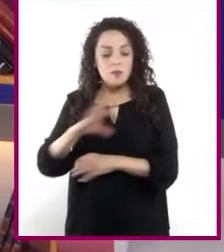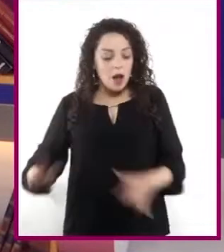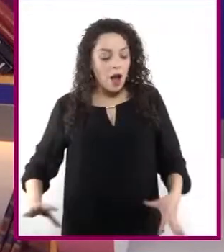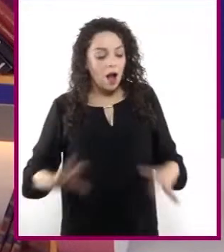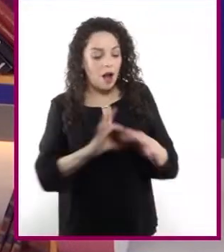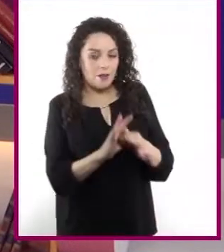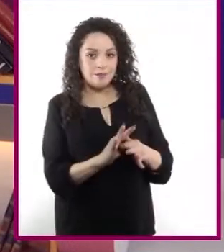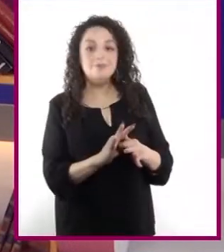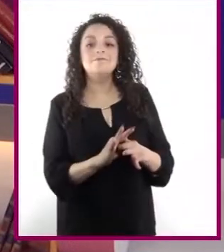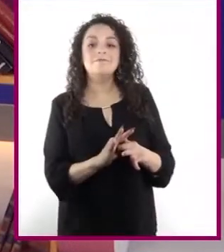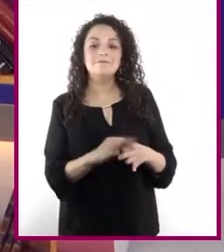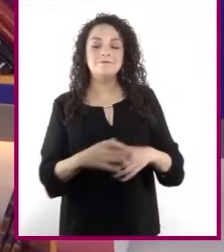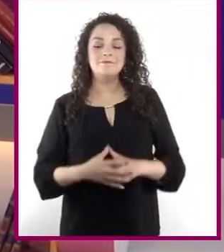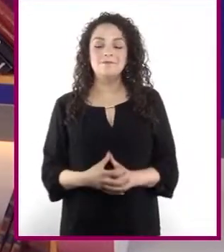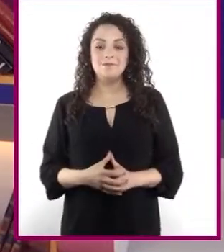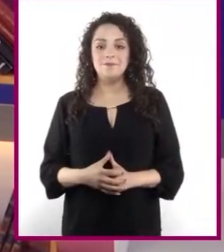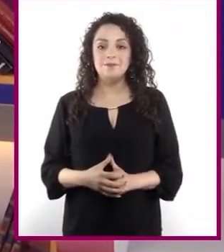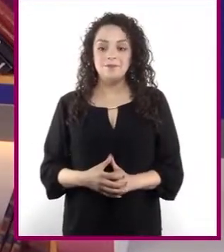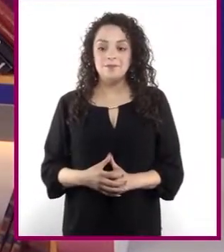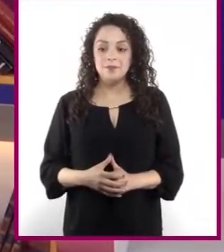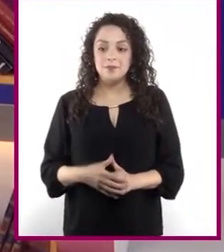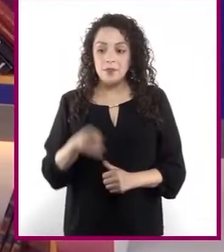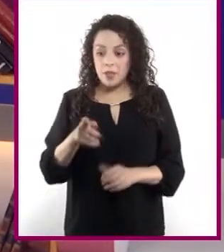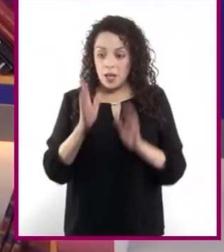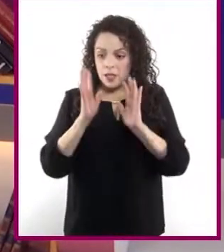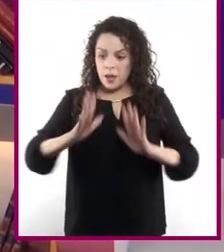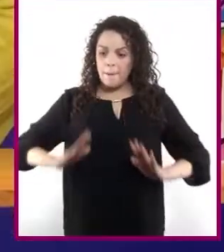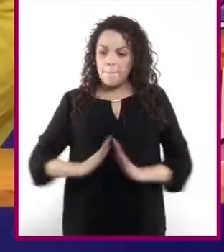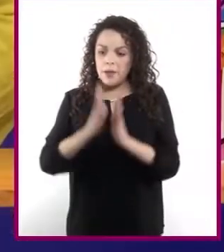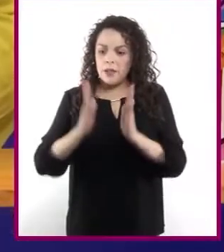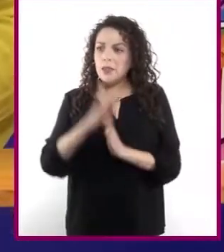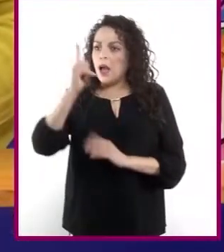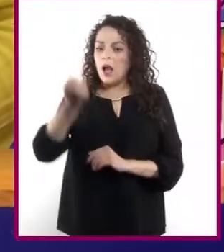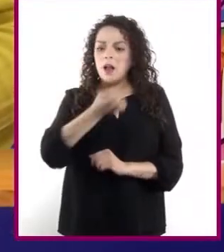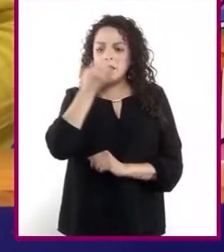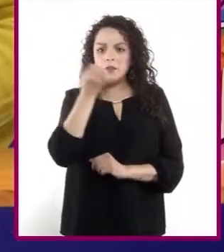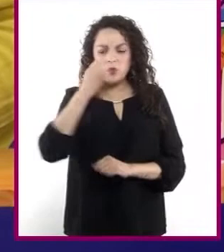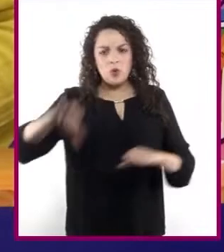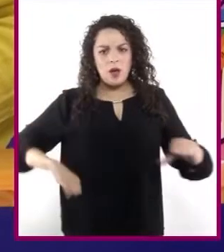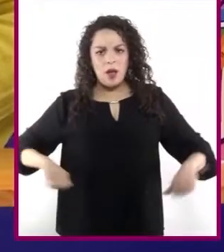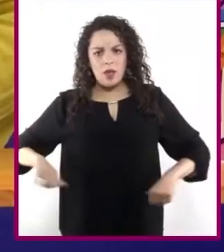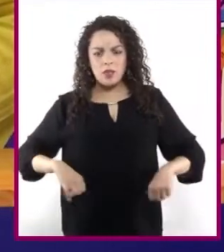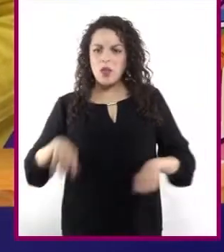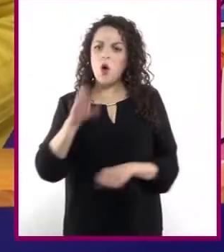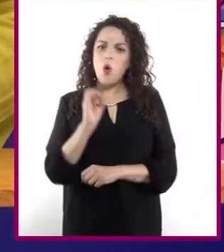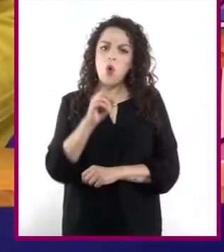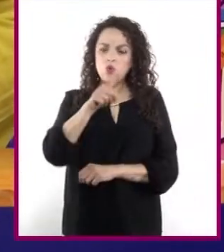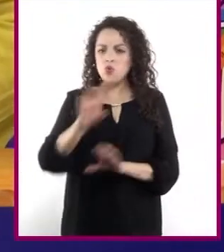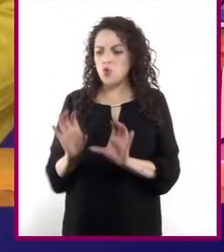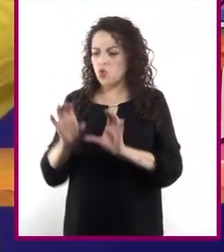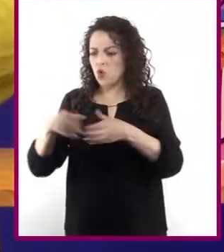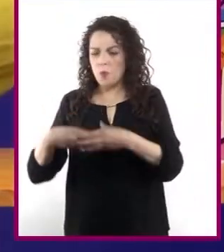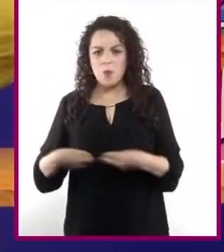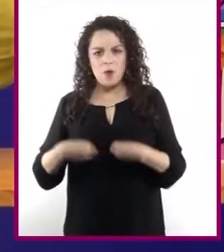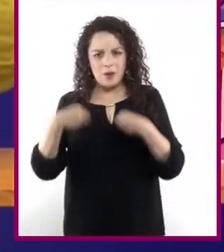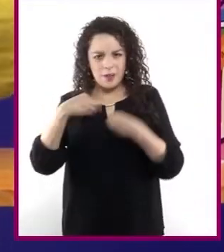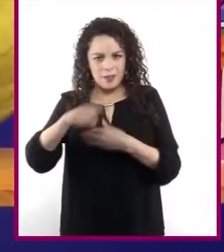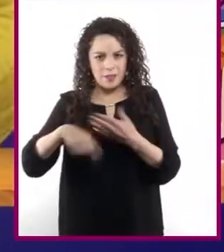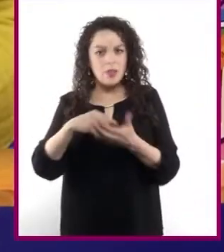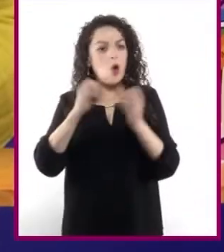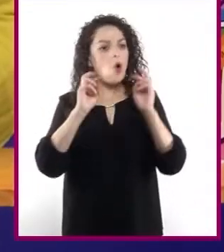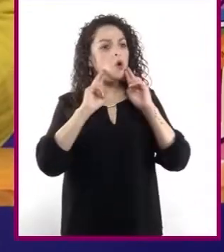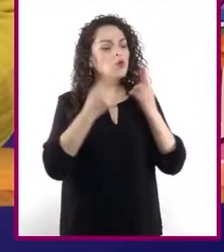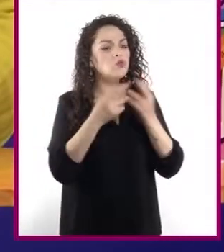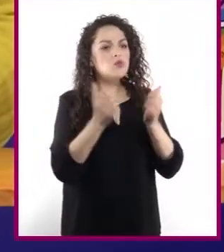sus apuntes. ¿Han participado en eventos escolares, en su comunidad o en alguna reunión familiar en donde